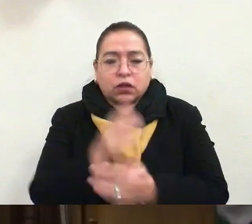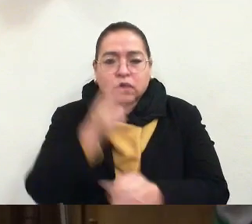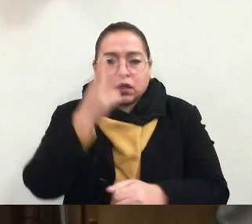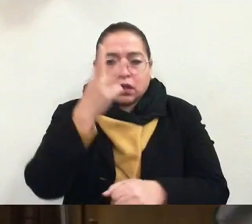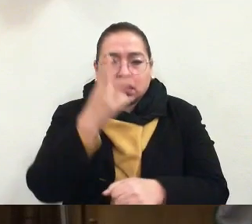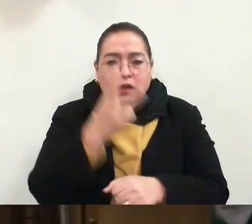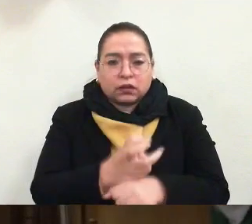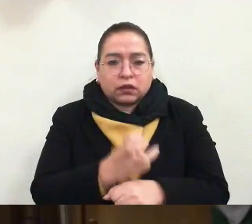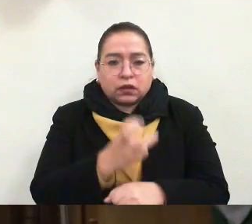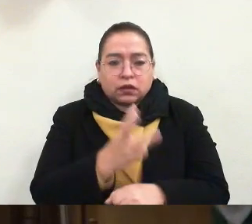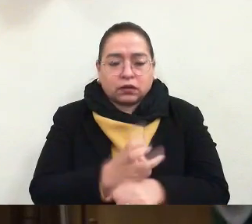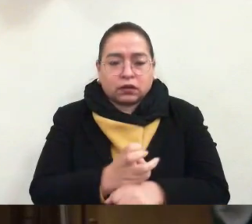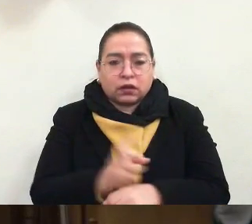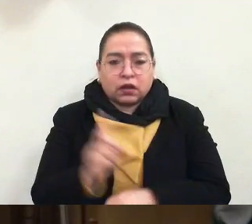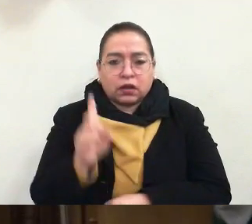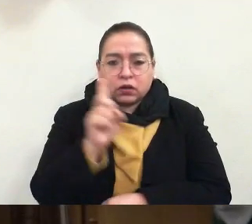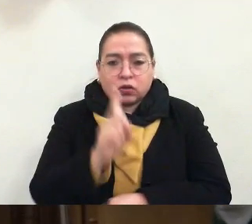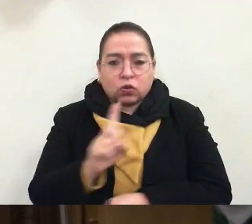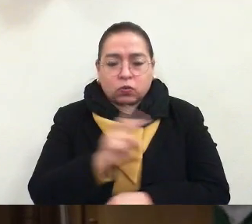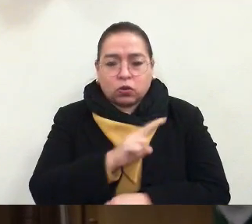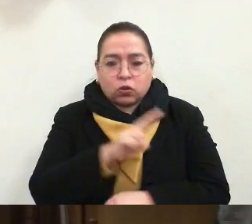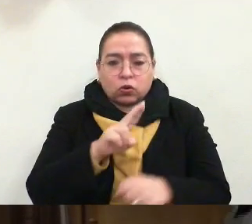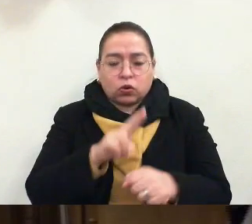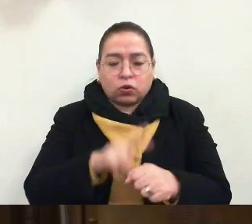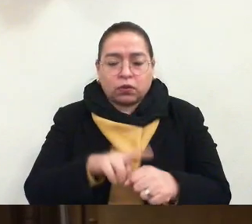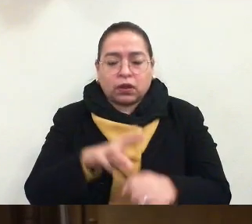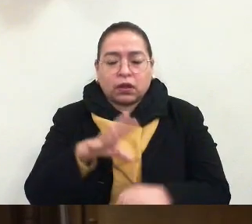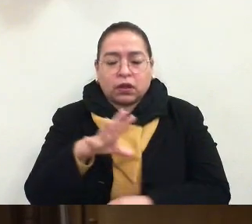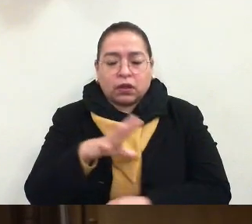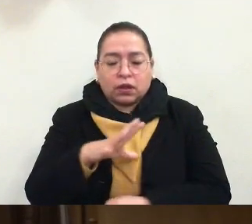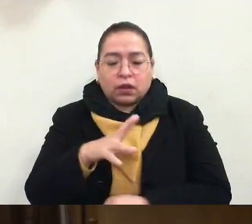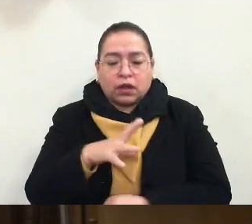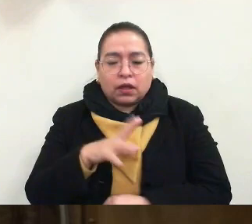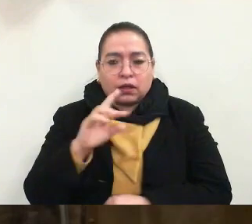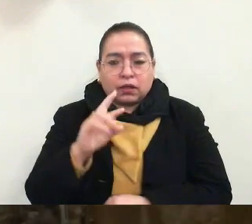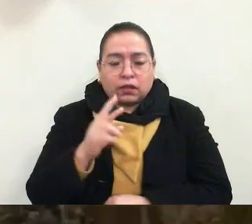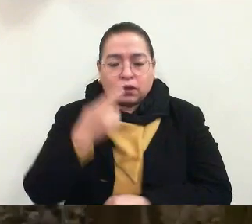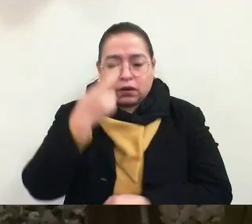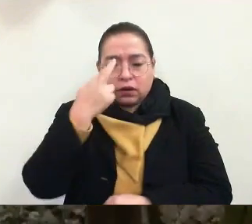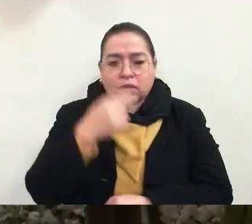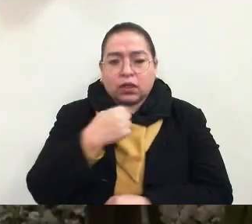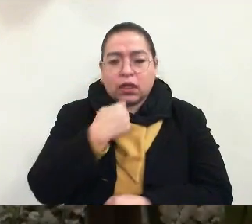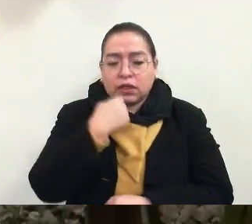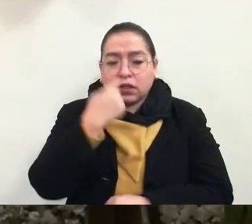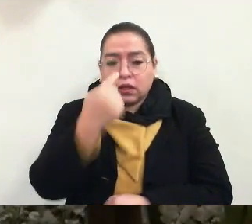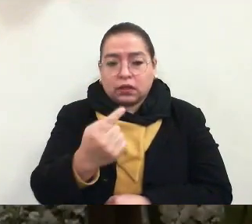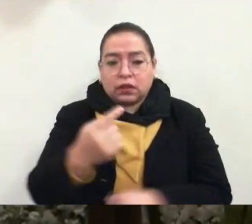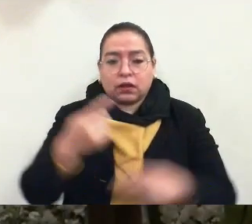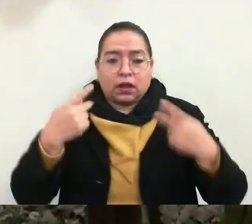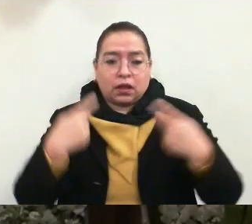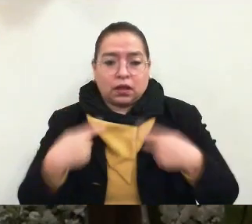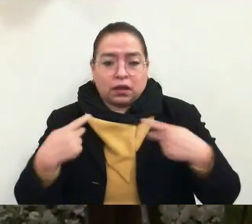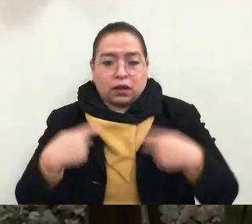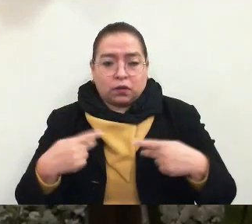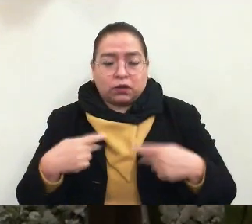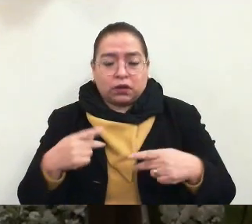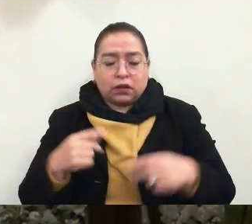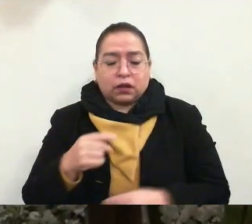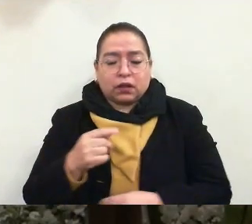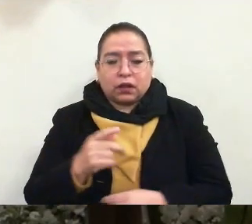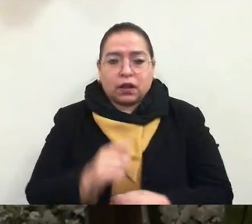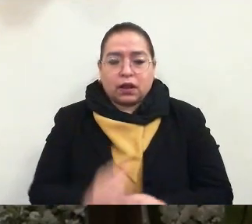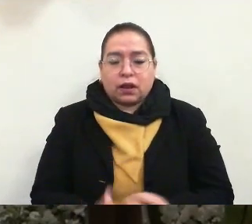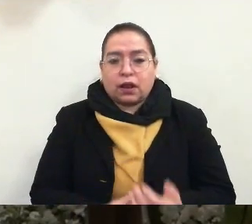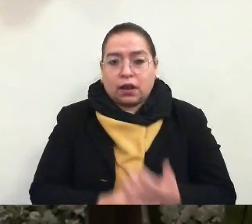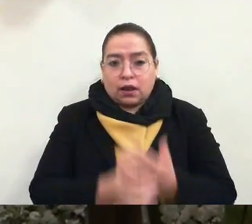fuera una oportunidad de recordar a los fieles la importancia